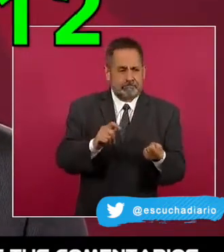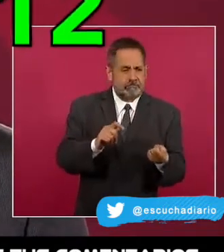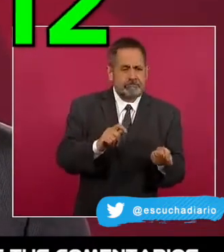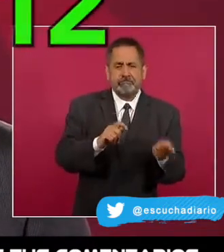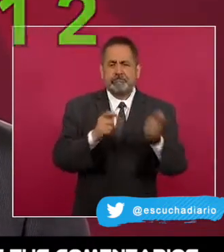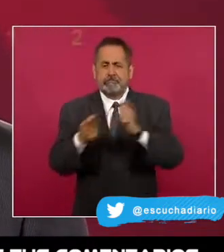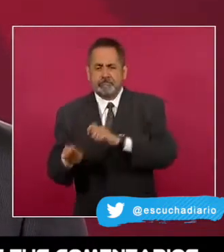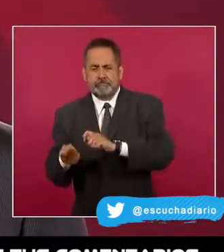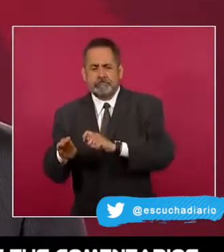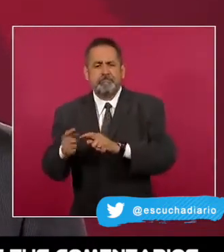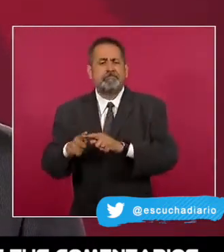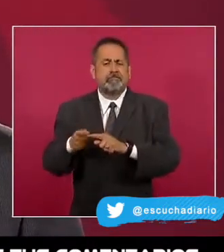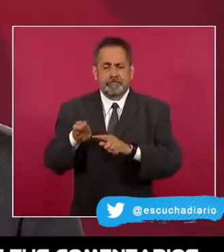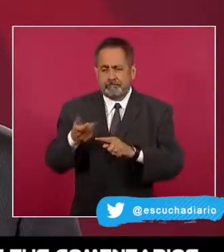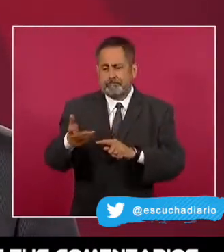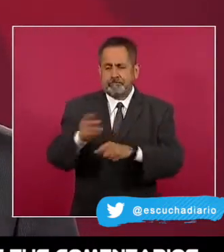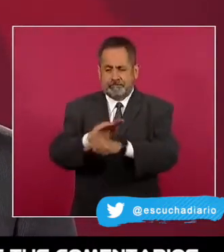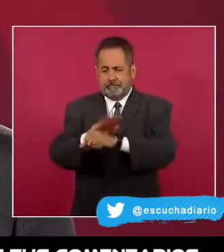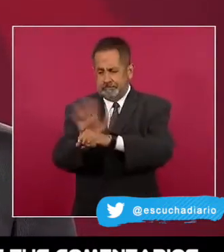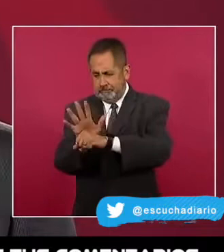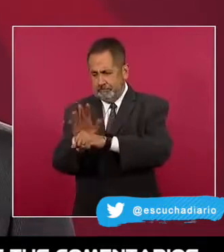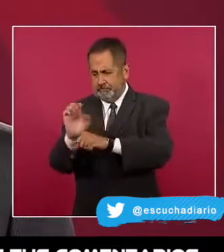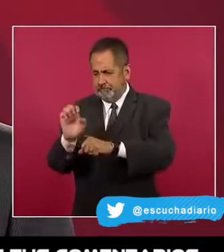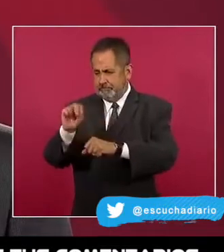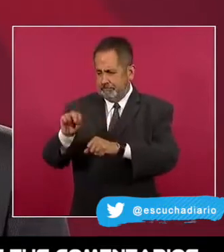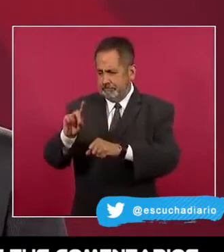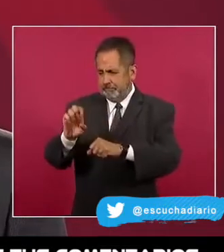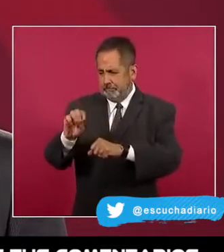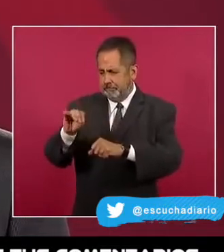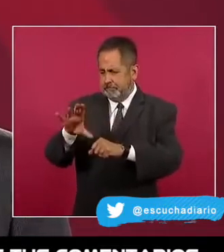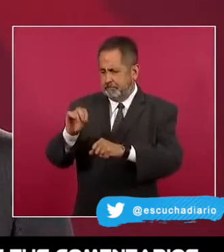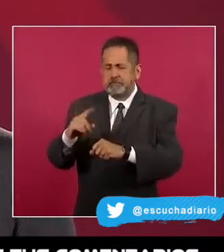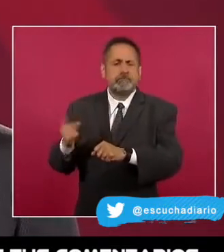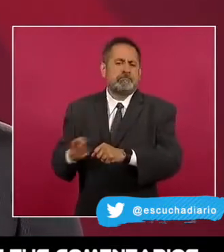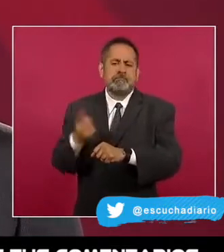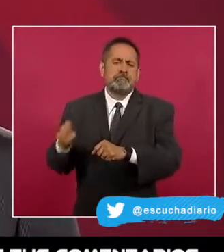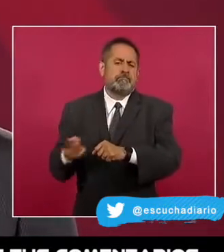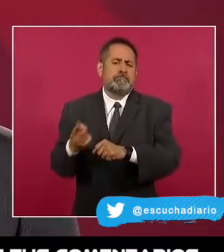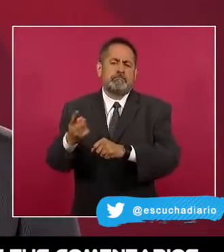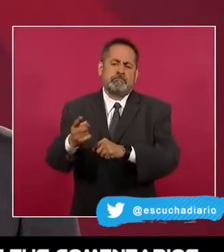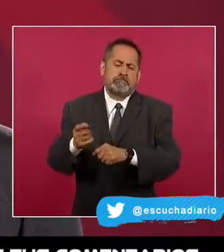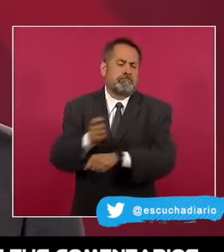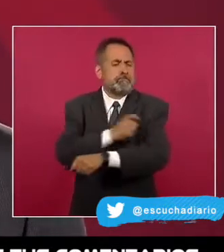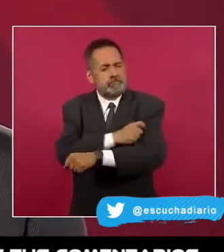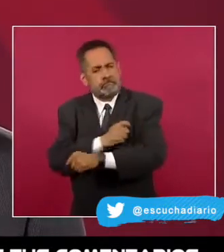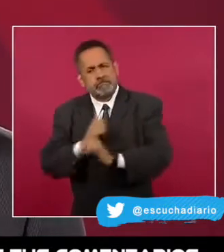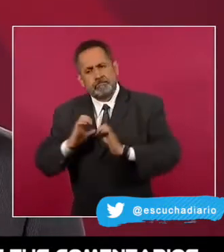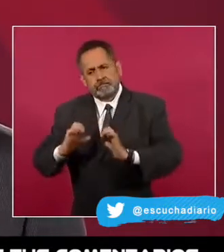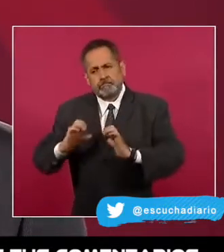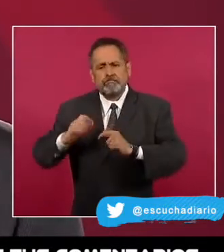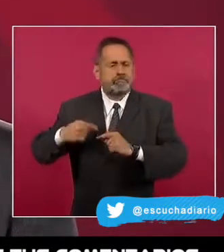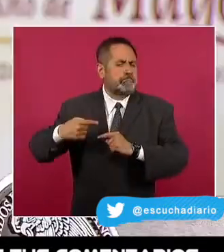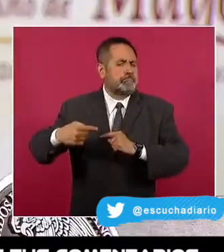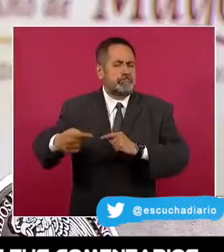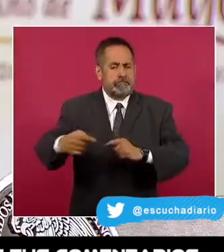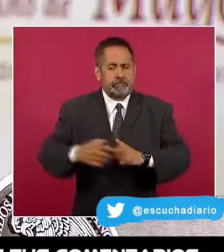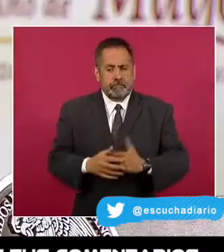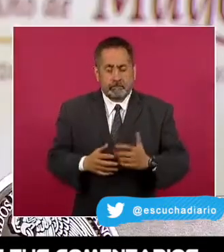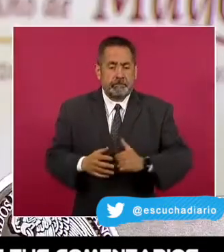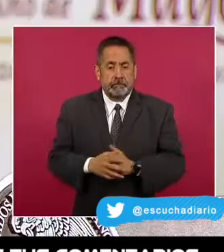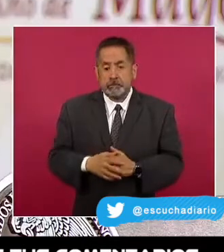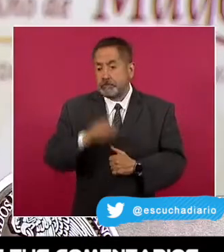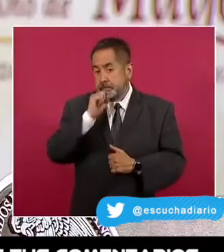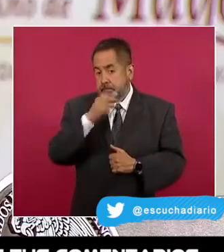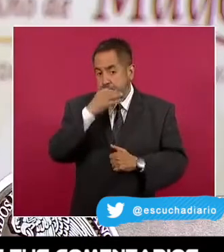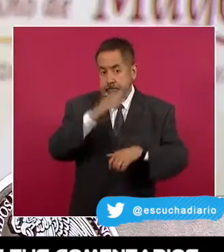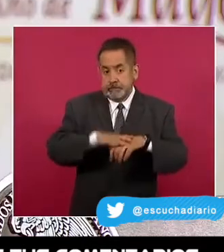209.673.612 dosis aplicadas. Es importante continuar con las medidas de higiene y prevención. Recordemos que las